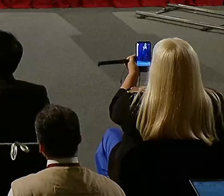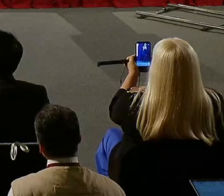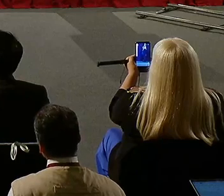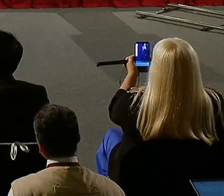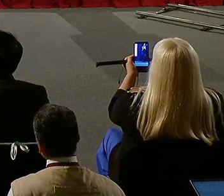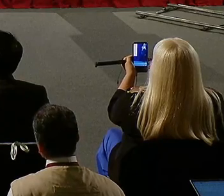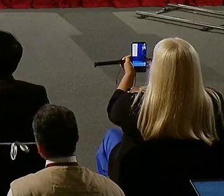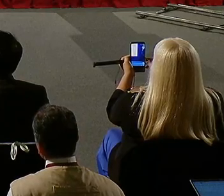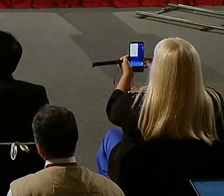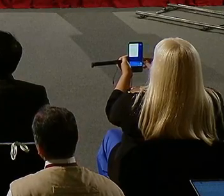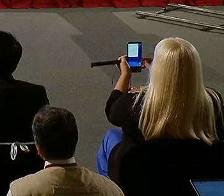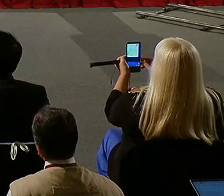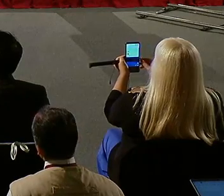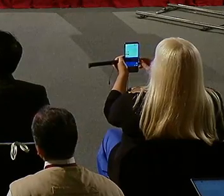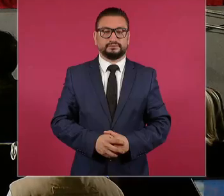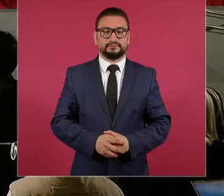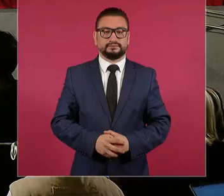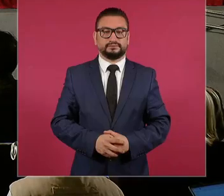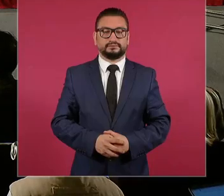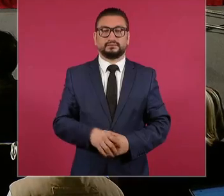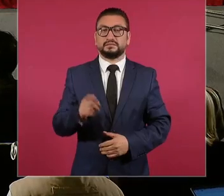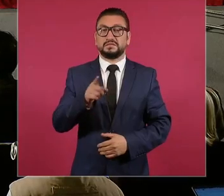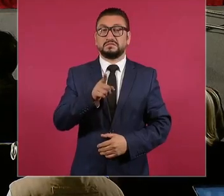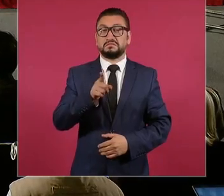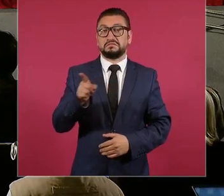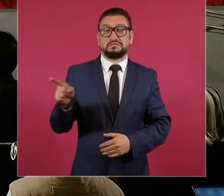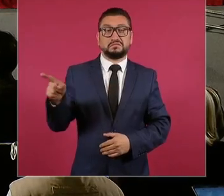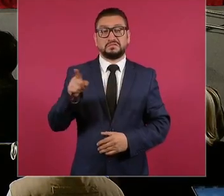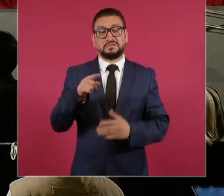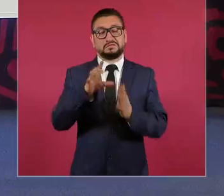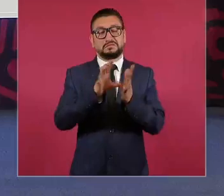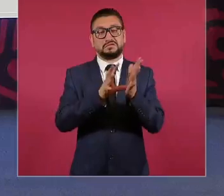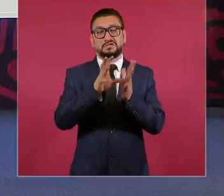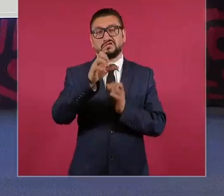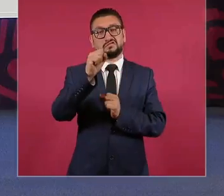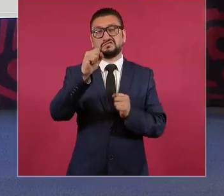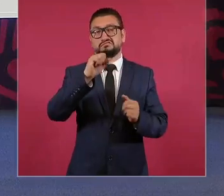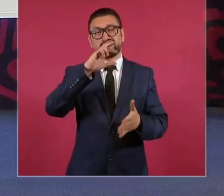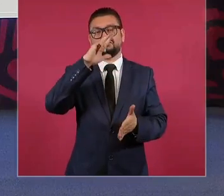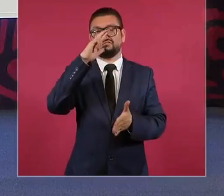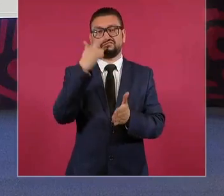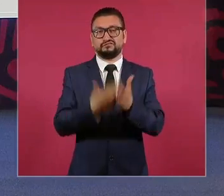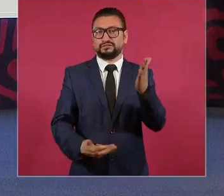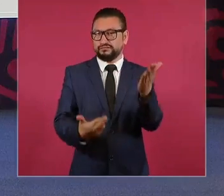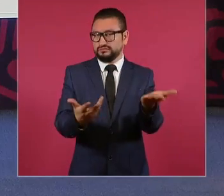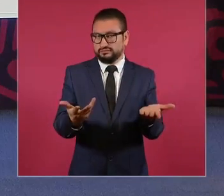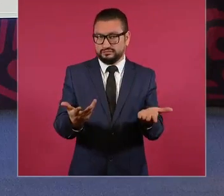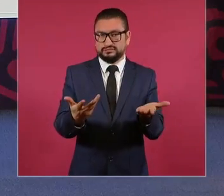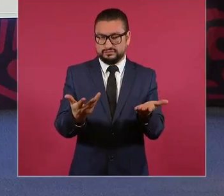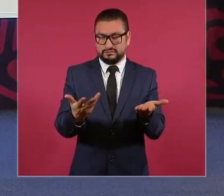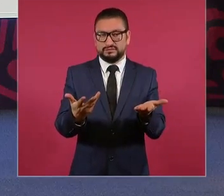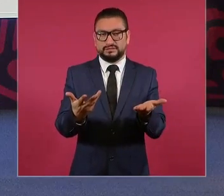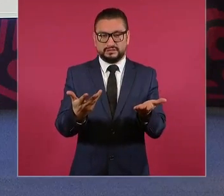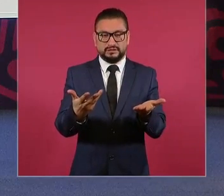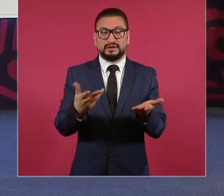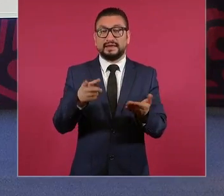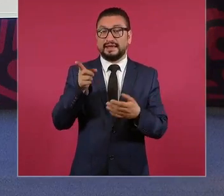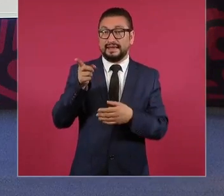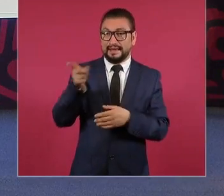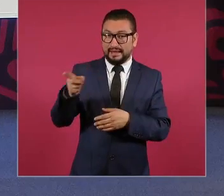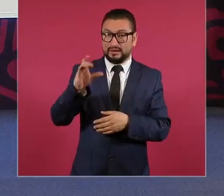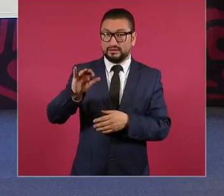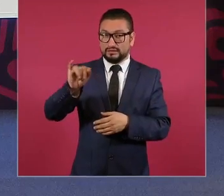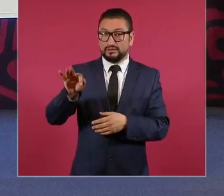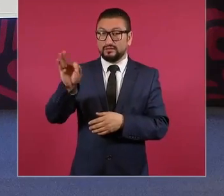violando así flagrantemente la Constitución. ¿Cuándo se supone debería ser este órgano